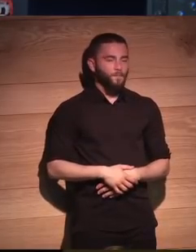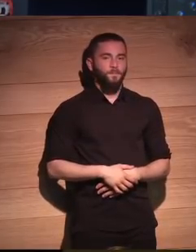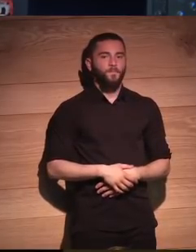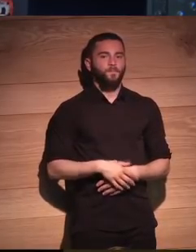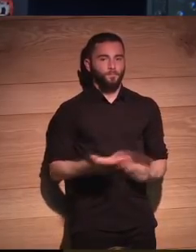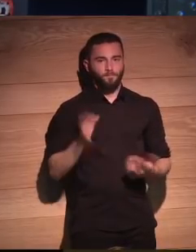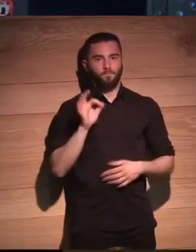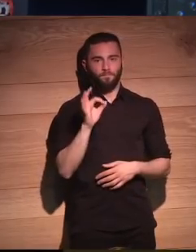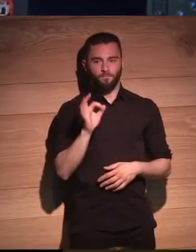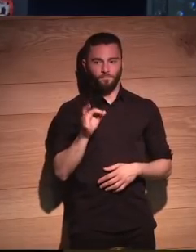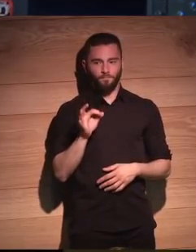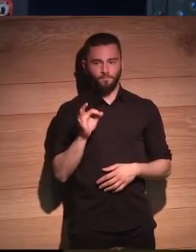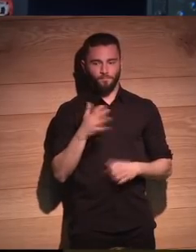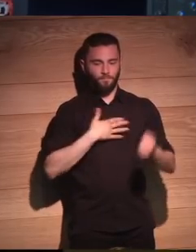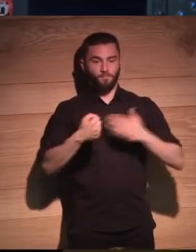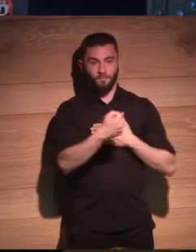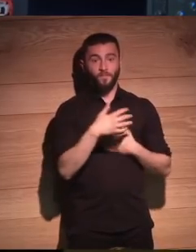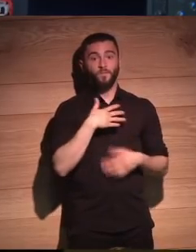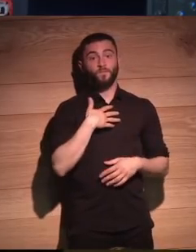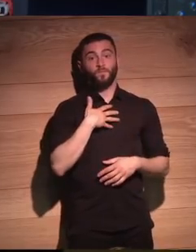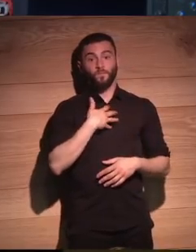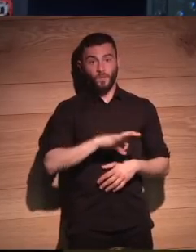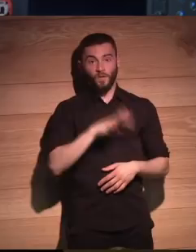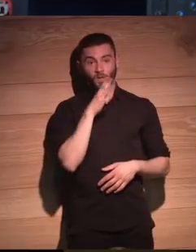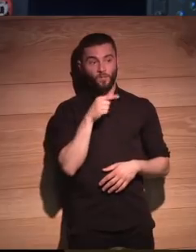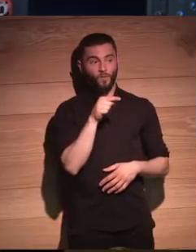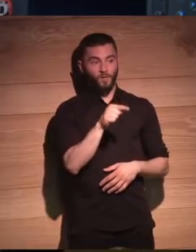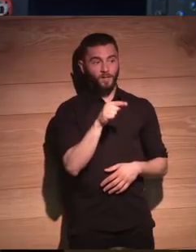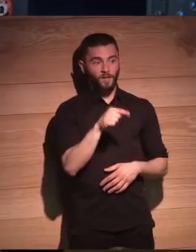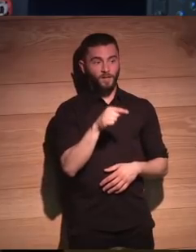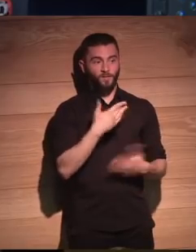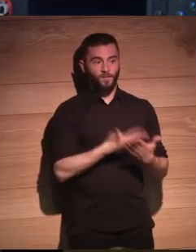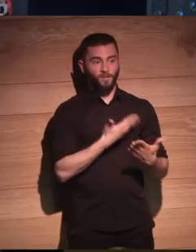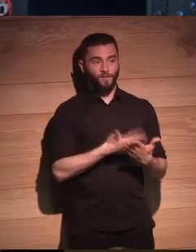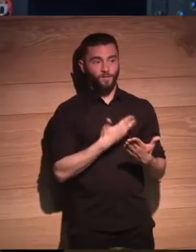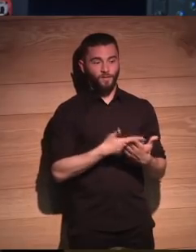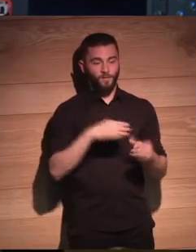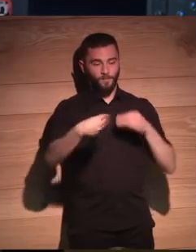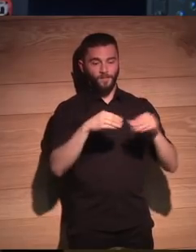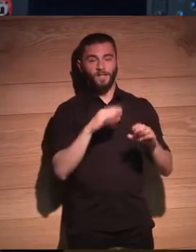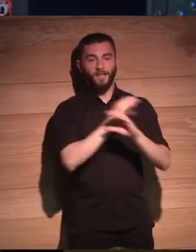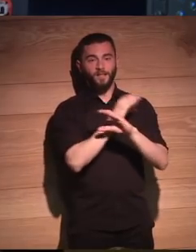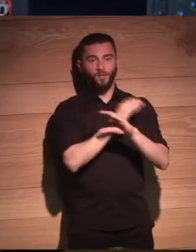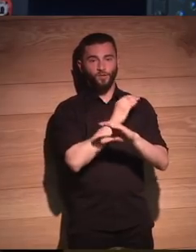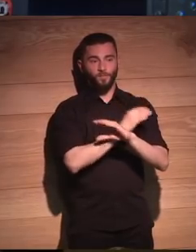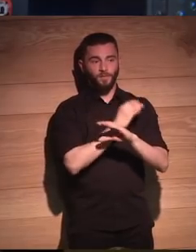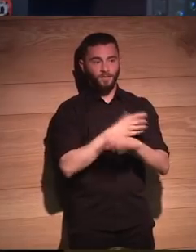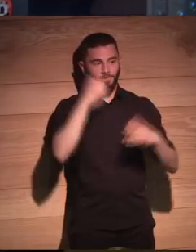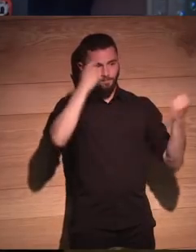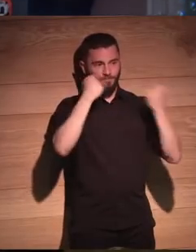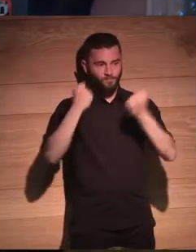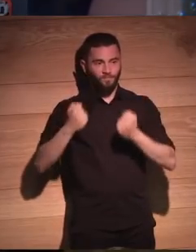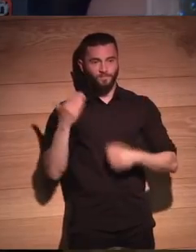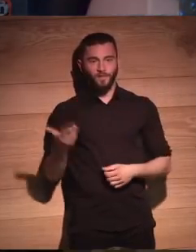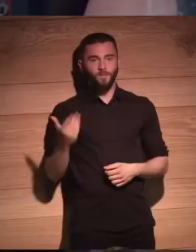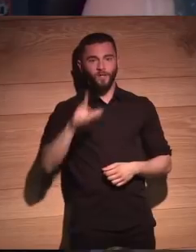Efectivamente, y Sí. podríamos nosotros estar en su lugar porque ellos Sí. tienen probada eficiencia en la materia de cómics. Y también tenemos a grandes especialistas en cómics